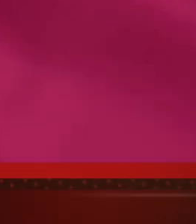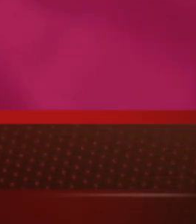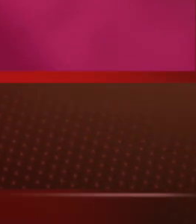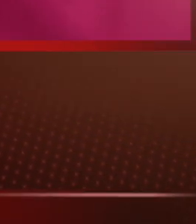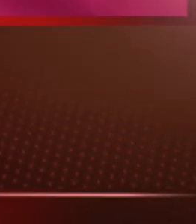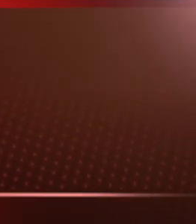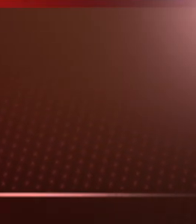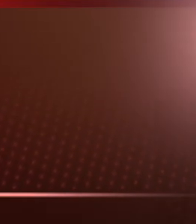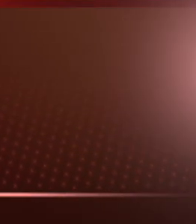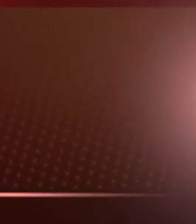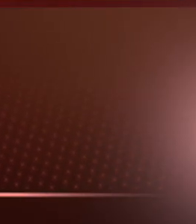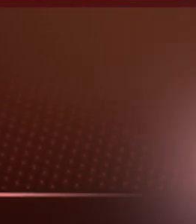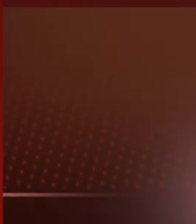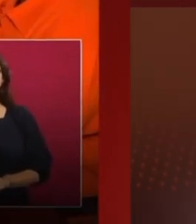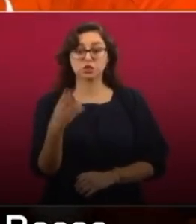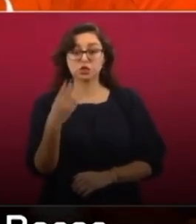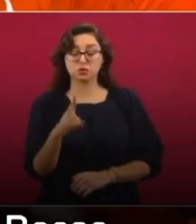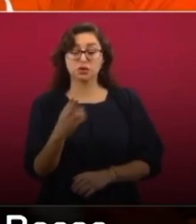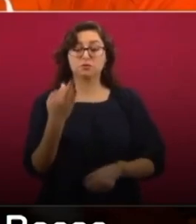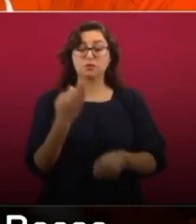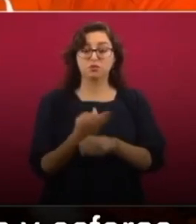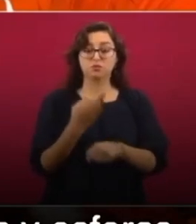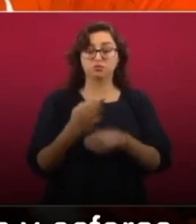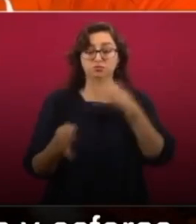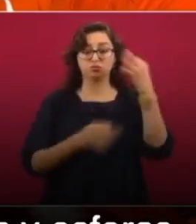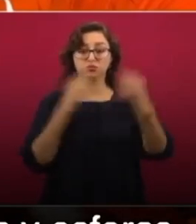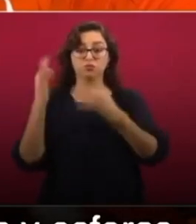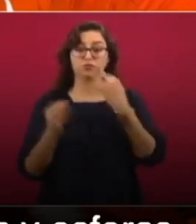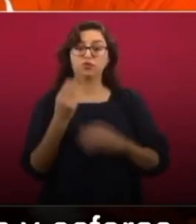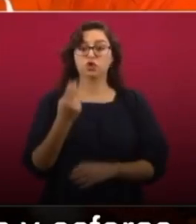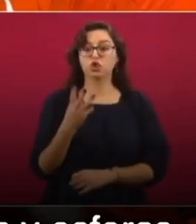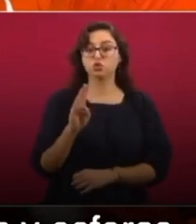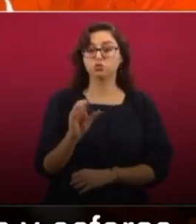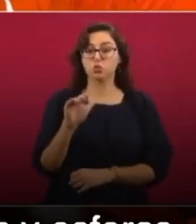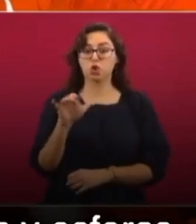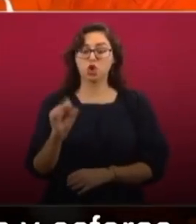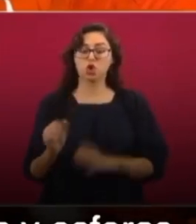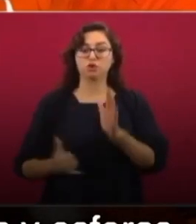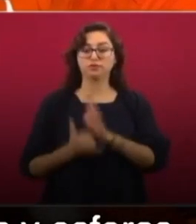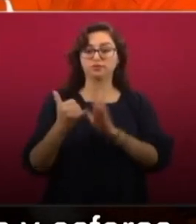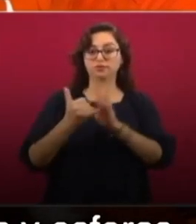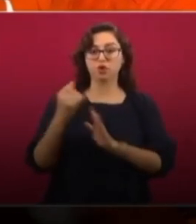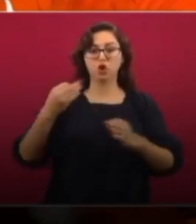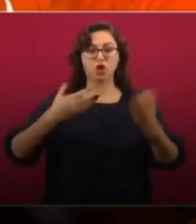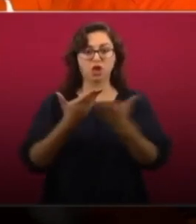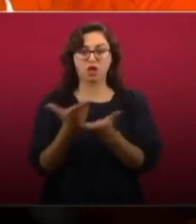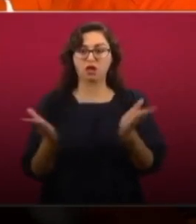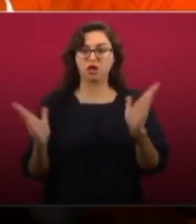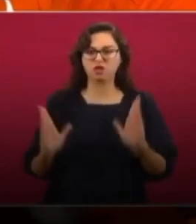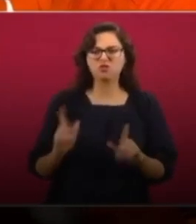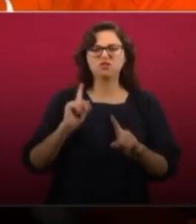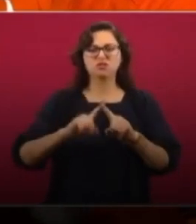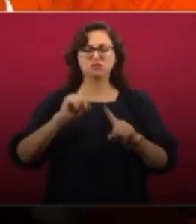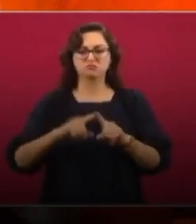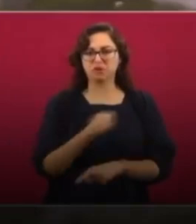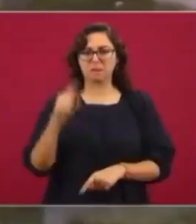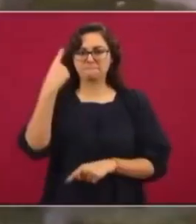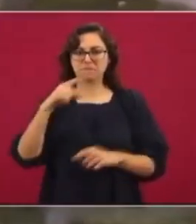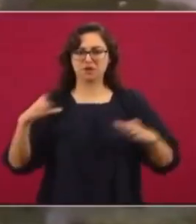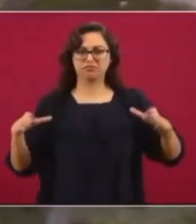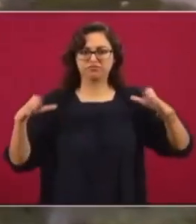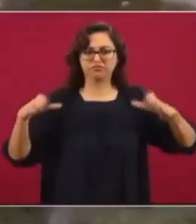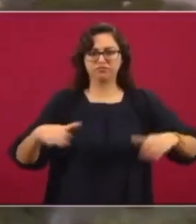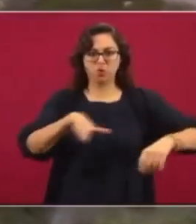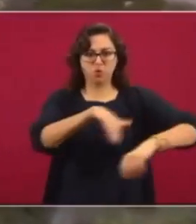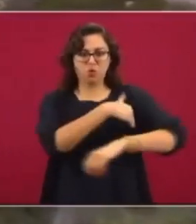Gobierno de México. Estamos haciendo el reporte de Dos Bocas con todos los especialistas de tanques y esferas de la nueva refinería. El